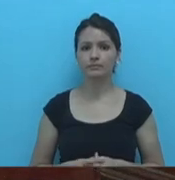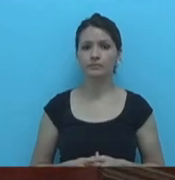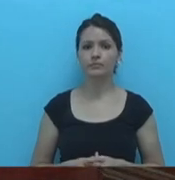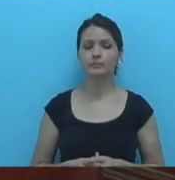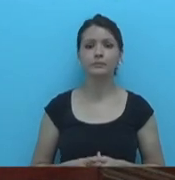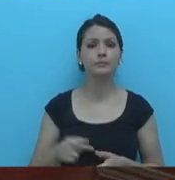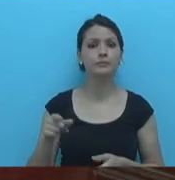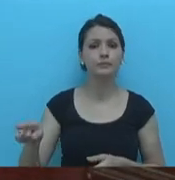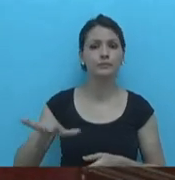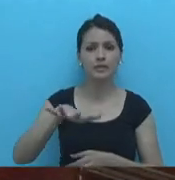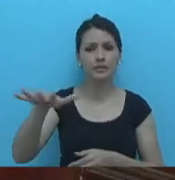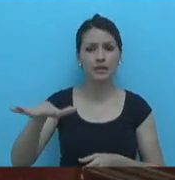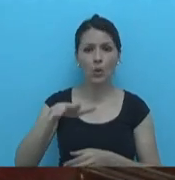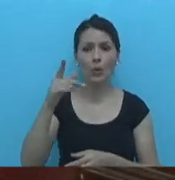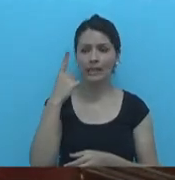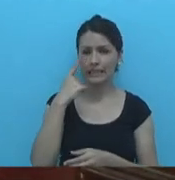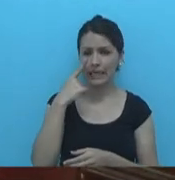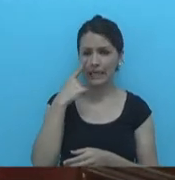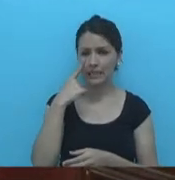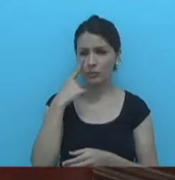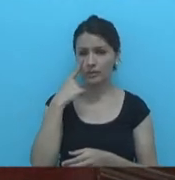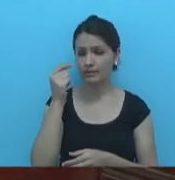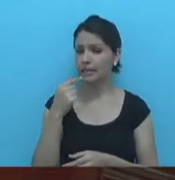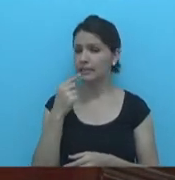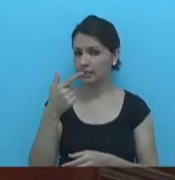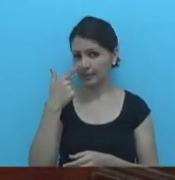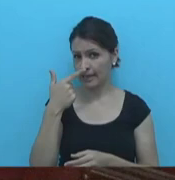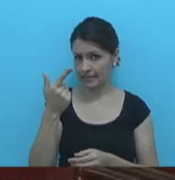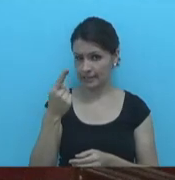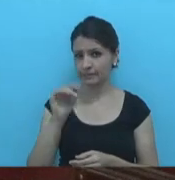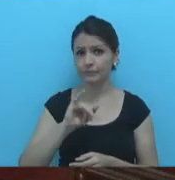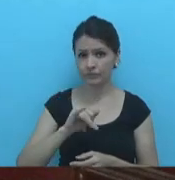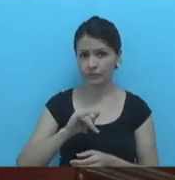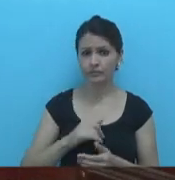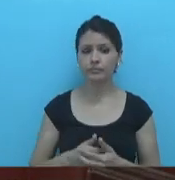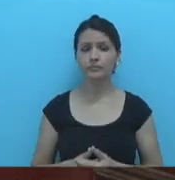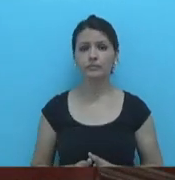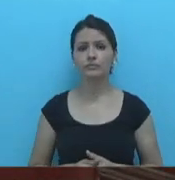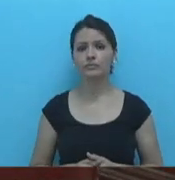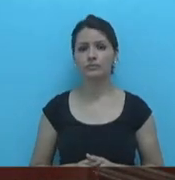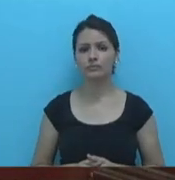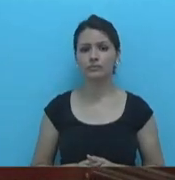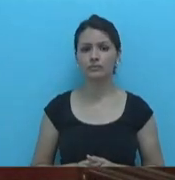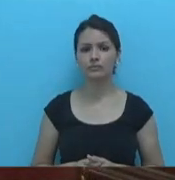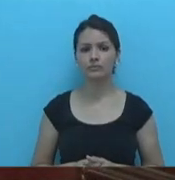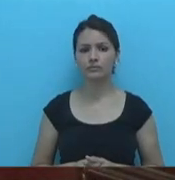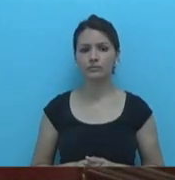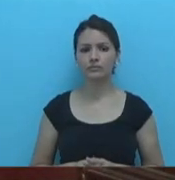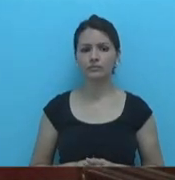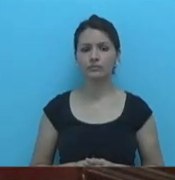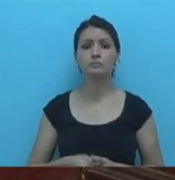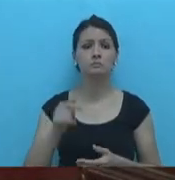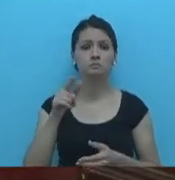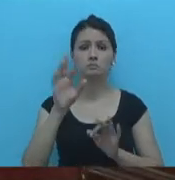terreno declarado de interés municipal por parte del municipio de la ciudad de Rosario para que ahí exista un memorial, así que con